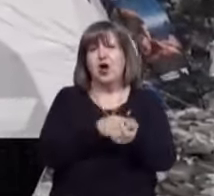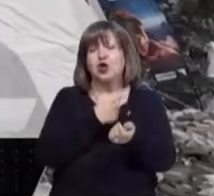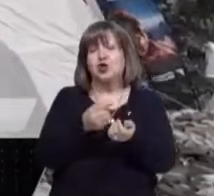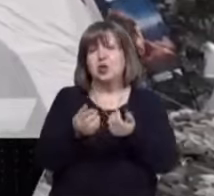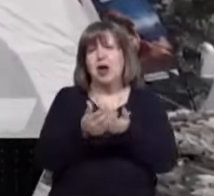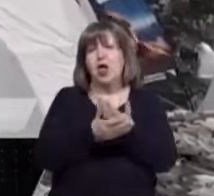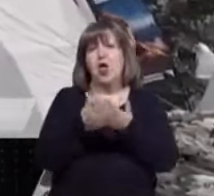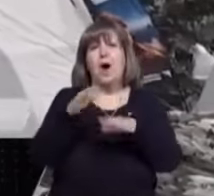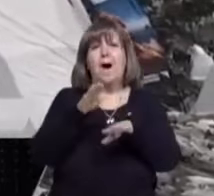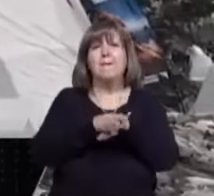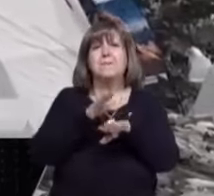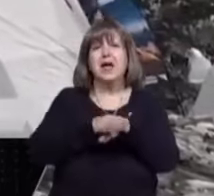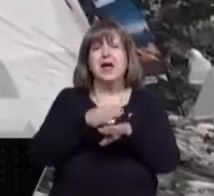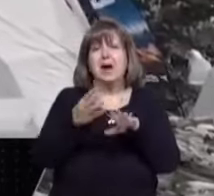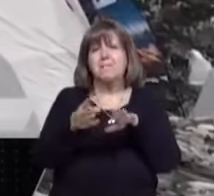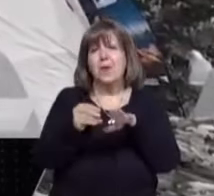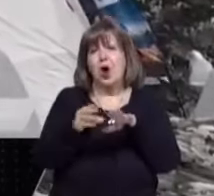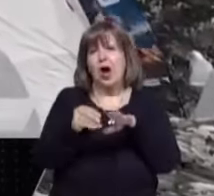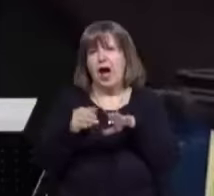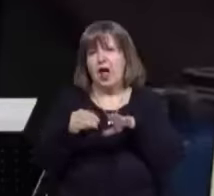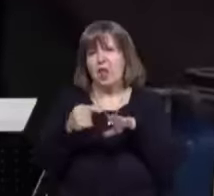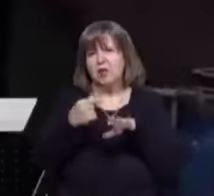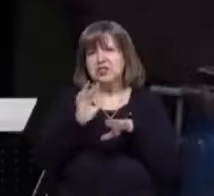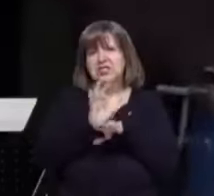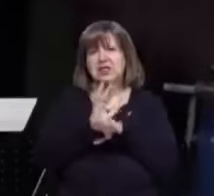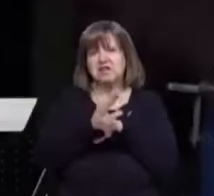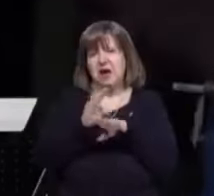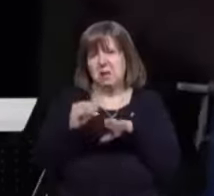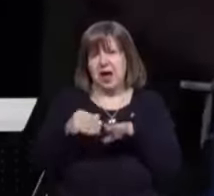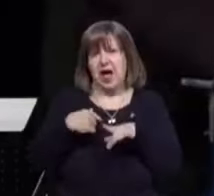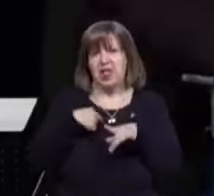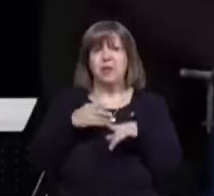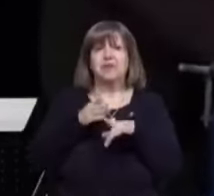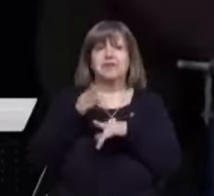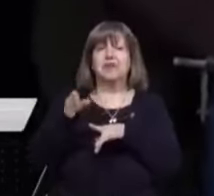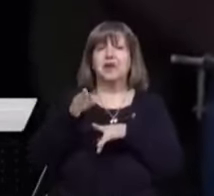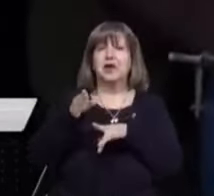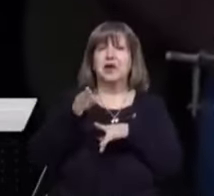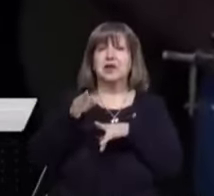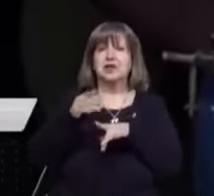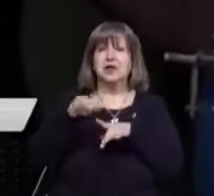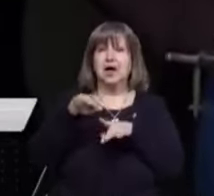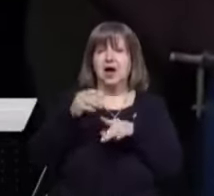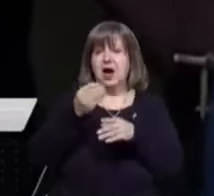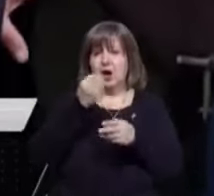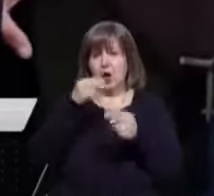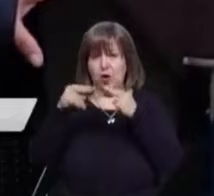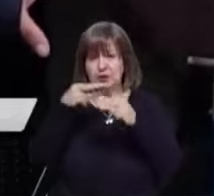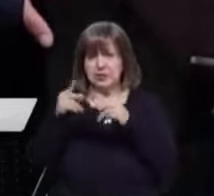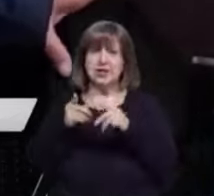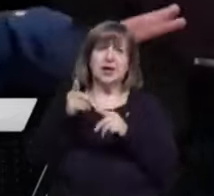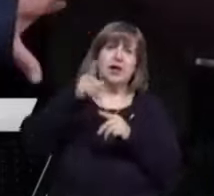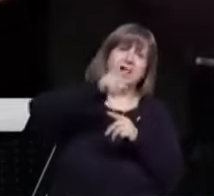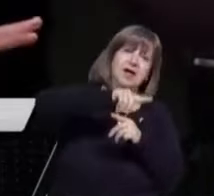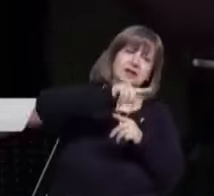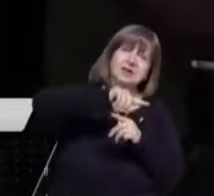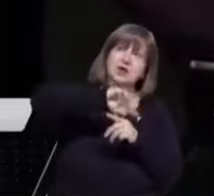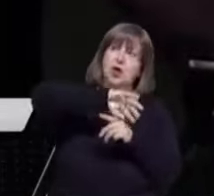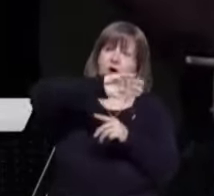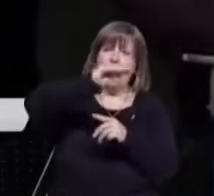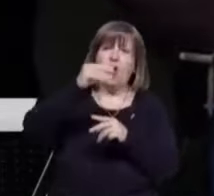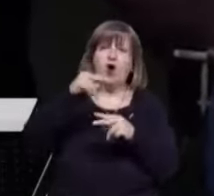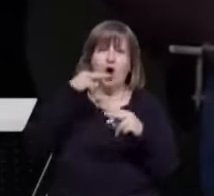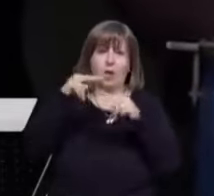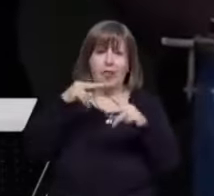ellos es como algo bueno. Está la cocina y después tenemos un comedor y una parte de relax, que hay